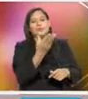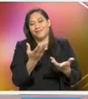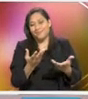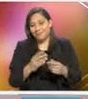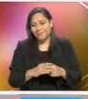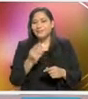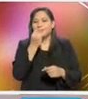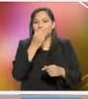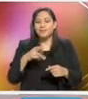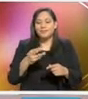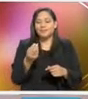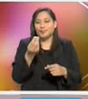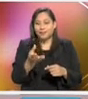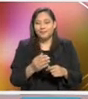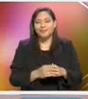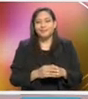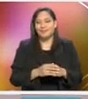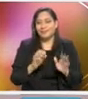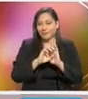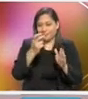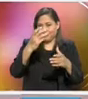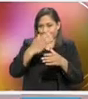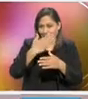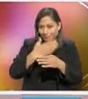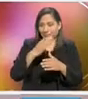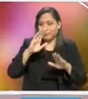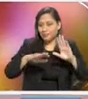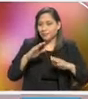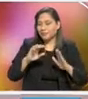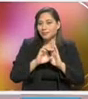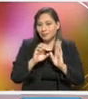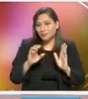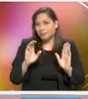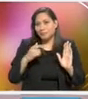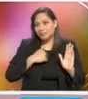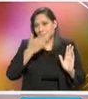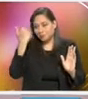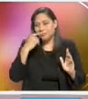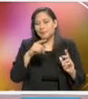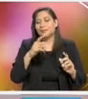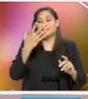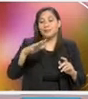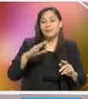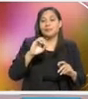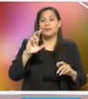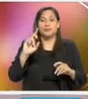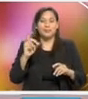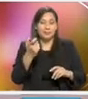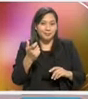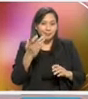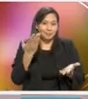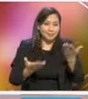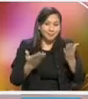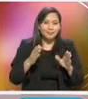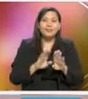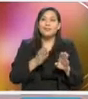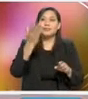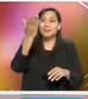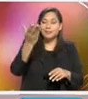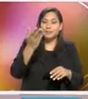tienen que contribuir a la parte de la renta, ¿no? Y a la parte de los gastos, ¿no? Entonces ¿cuánto gastas tú en renta? ¿Cuánto gastas tú en